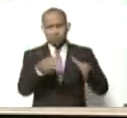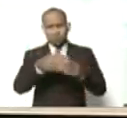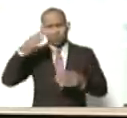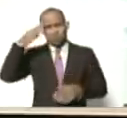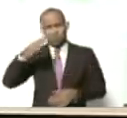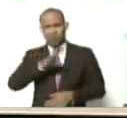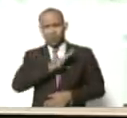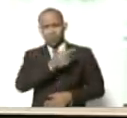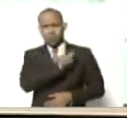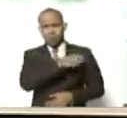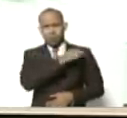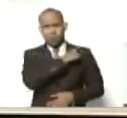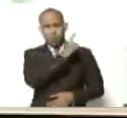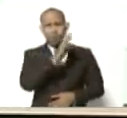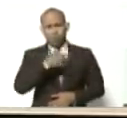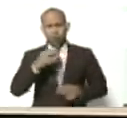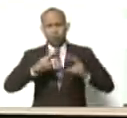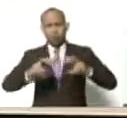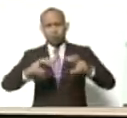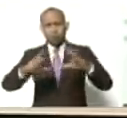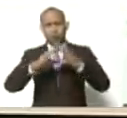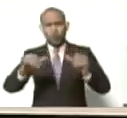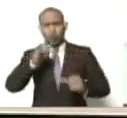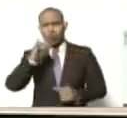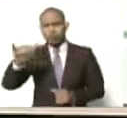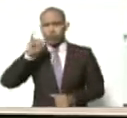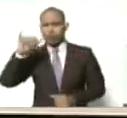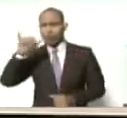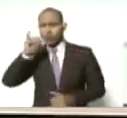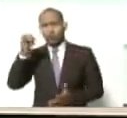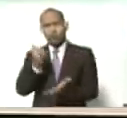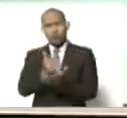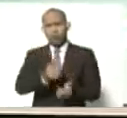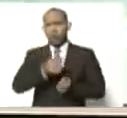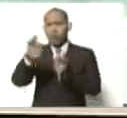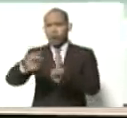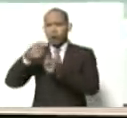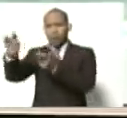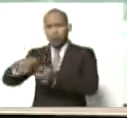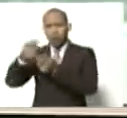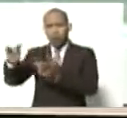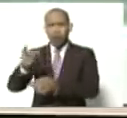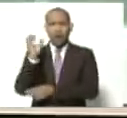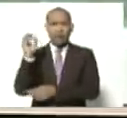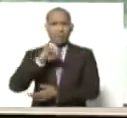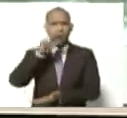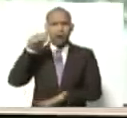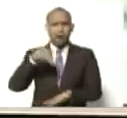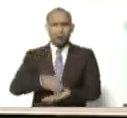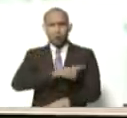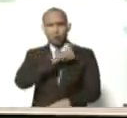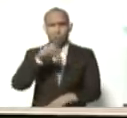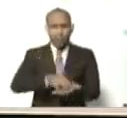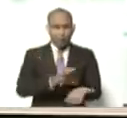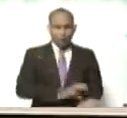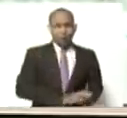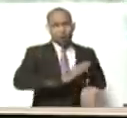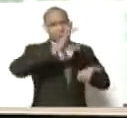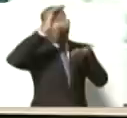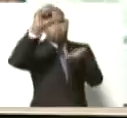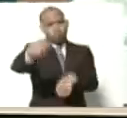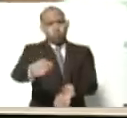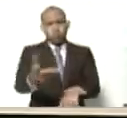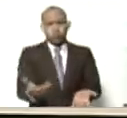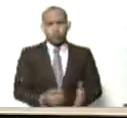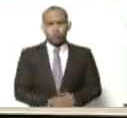investigar todas las denuncias y pruebas que ha aportado la Asamblea Nacional en las